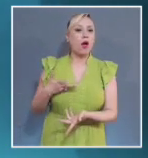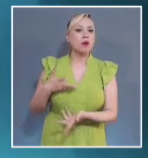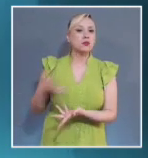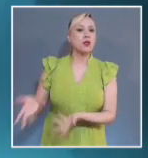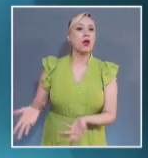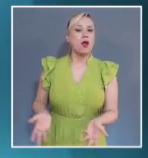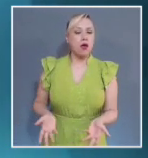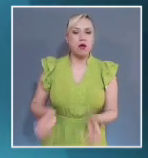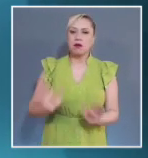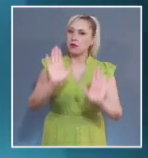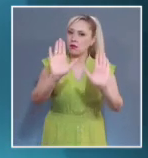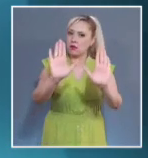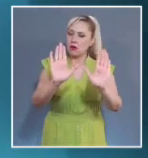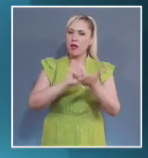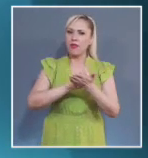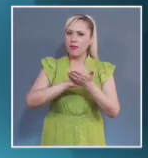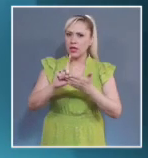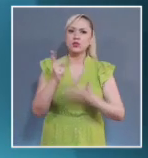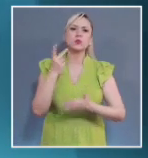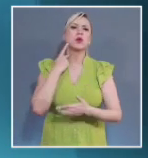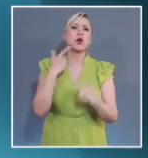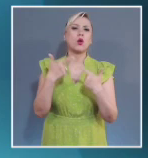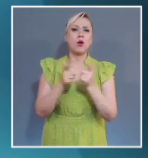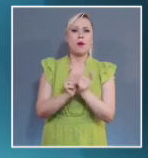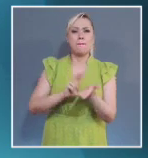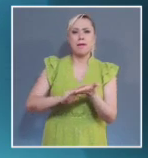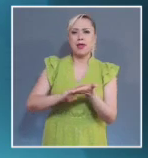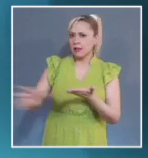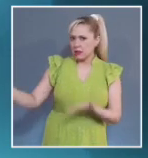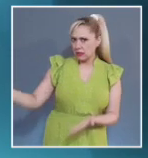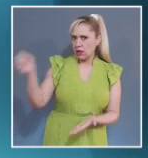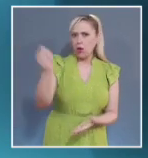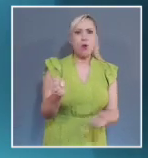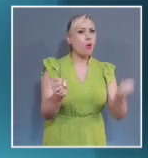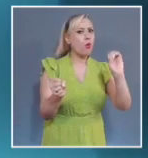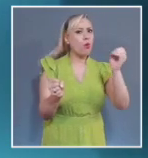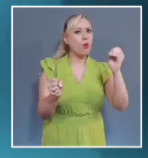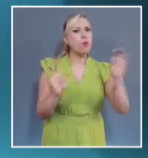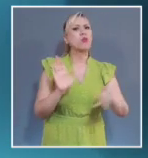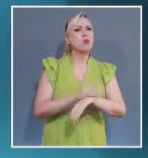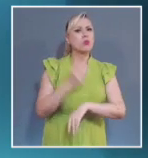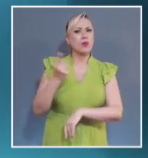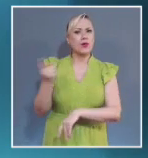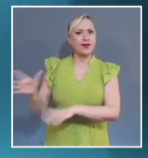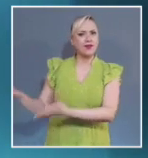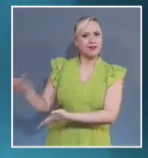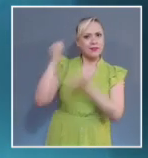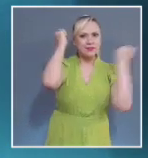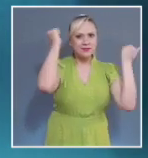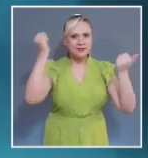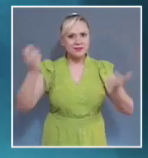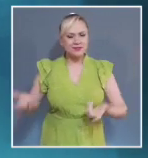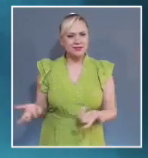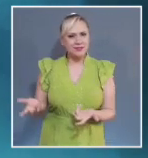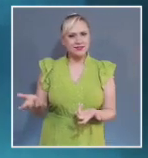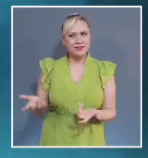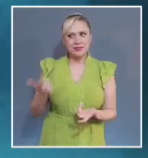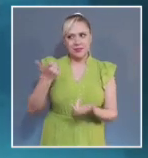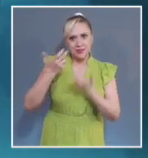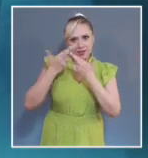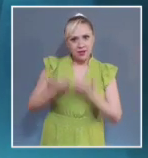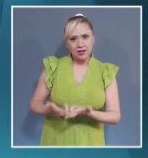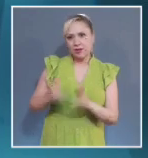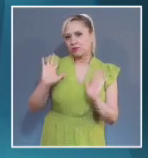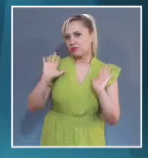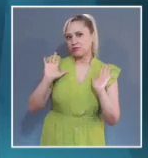audiencia del Partido Verde, mismo que aportó pruebas en las que se establecía que el remanente a devolver solo debía ser de